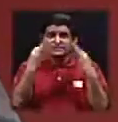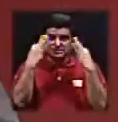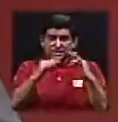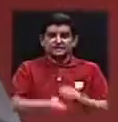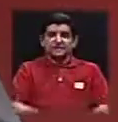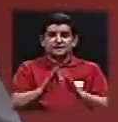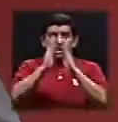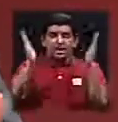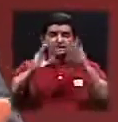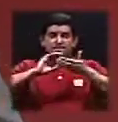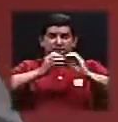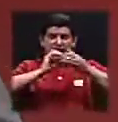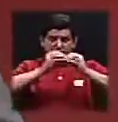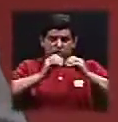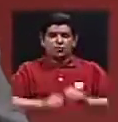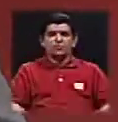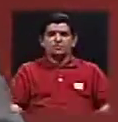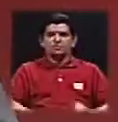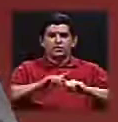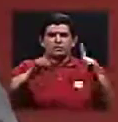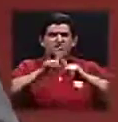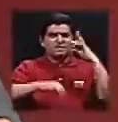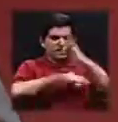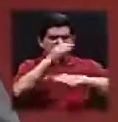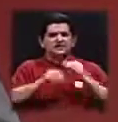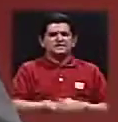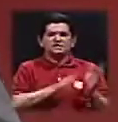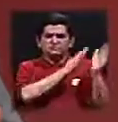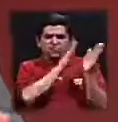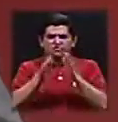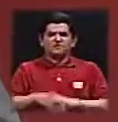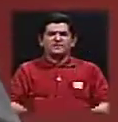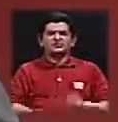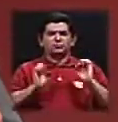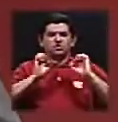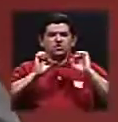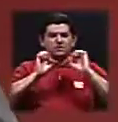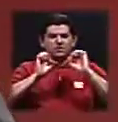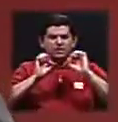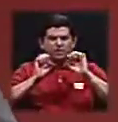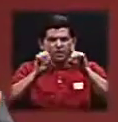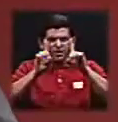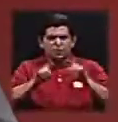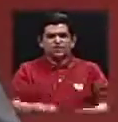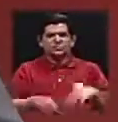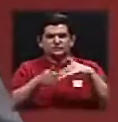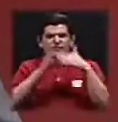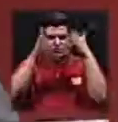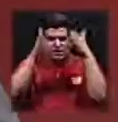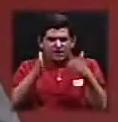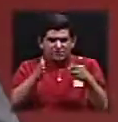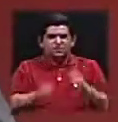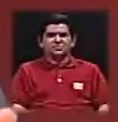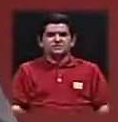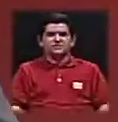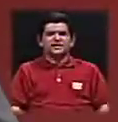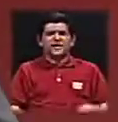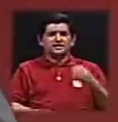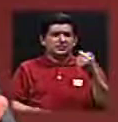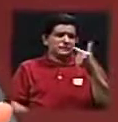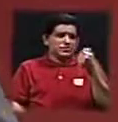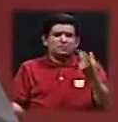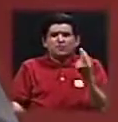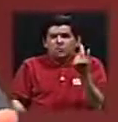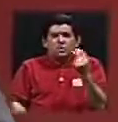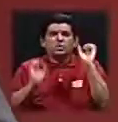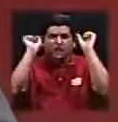el cupo, diversificar la formación académica, posibilitar que los estudiantes con precarios recursos puedan mantenerse en la universidad, capacitar